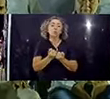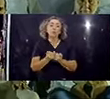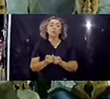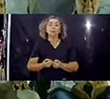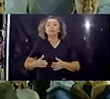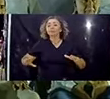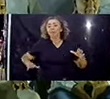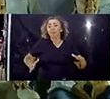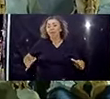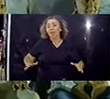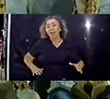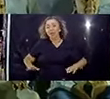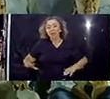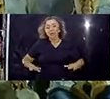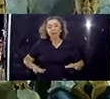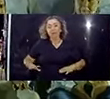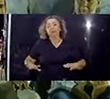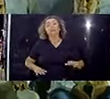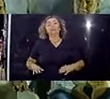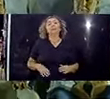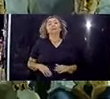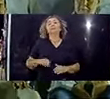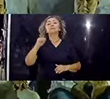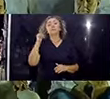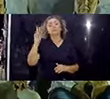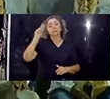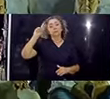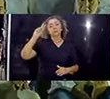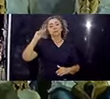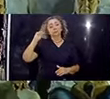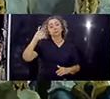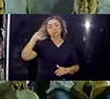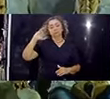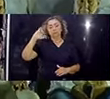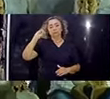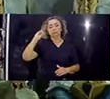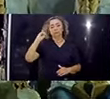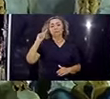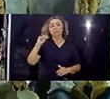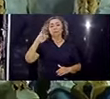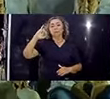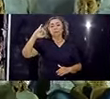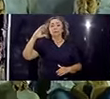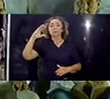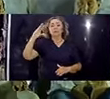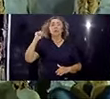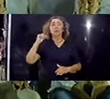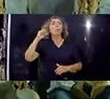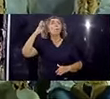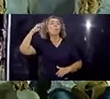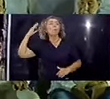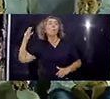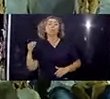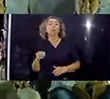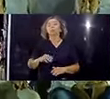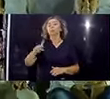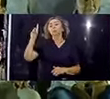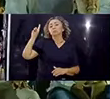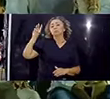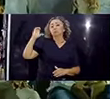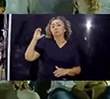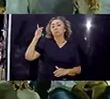teatro para jóvenes y para todas las edades y además actividades deportivas para que las